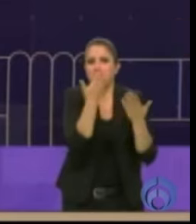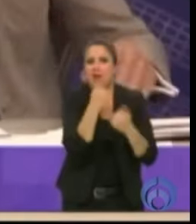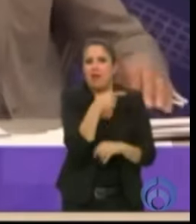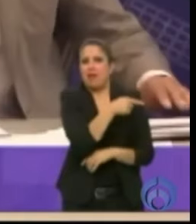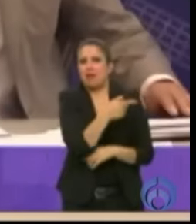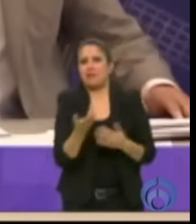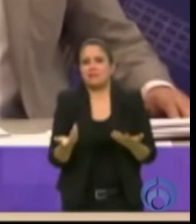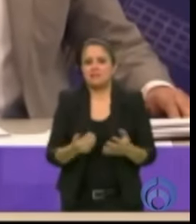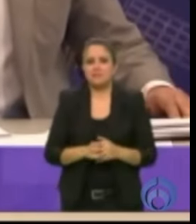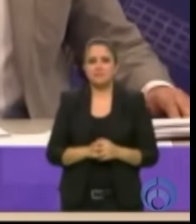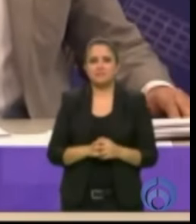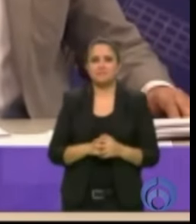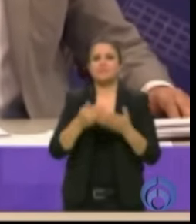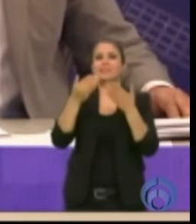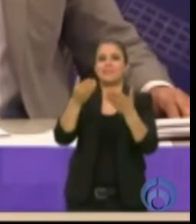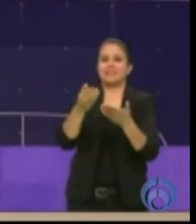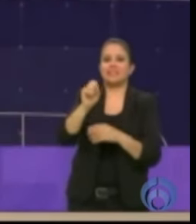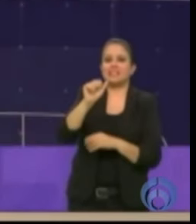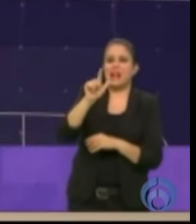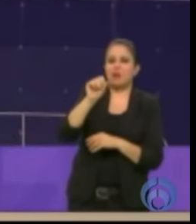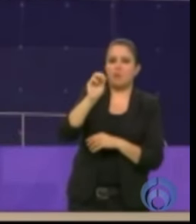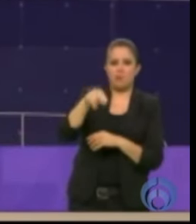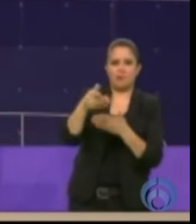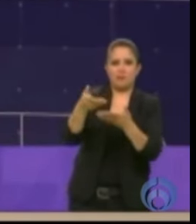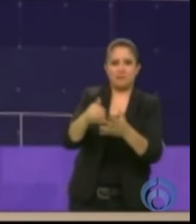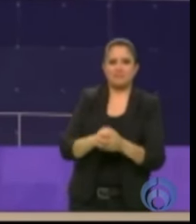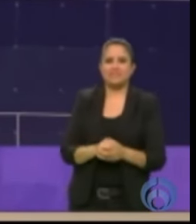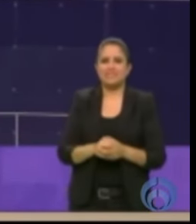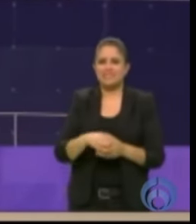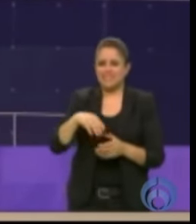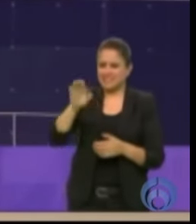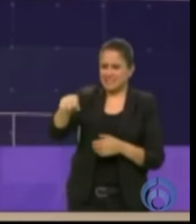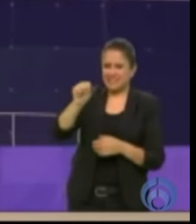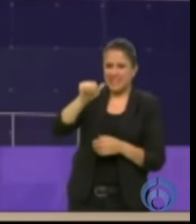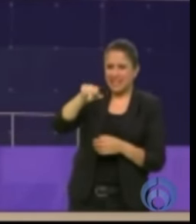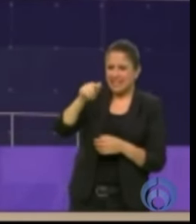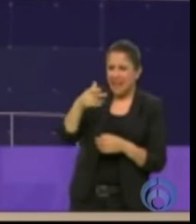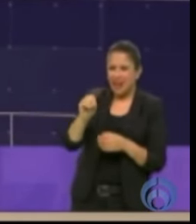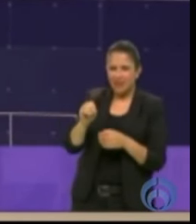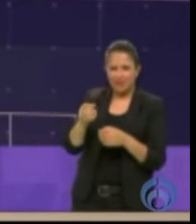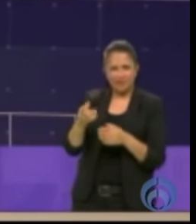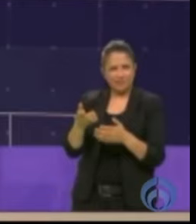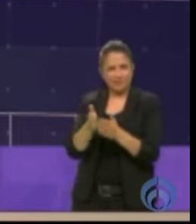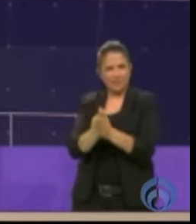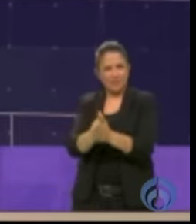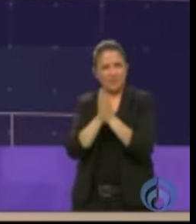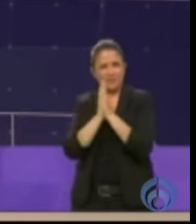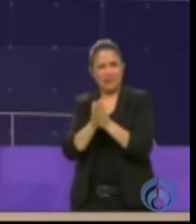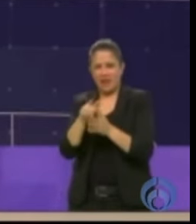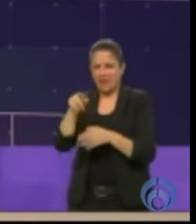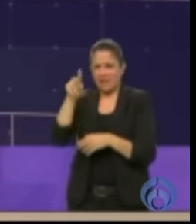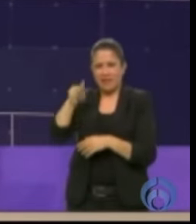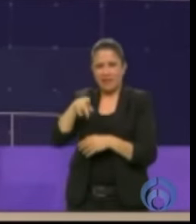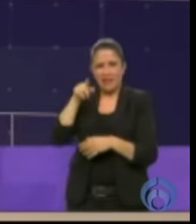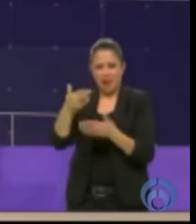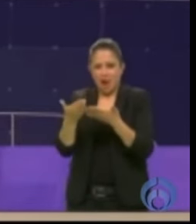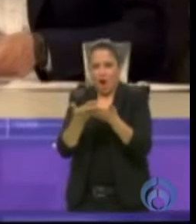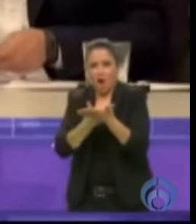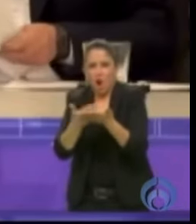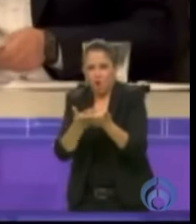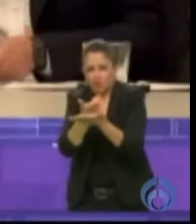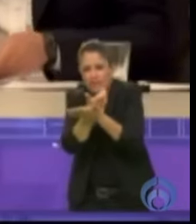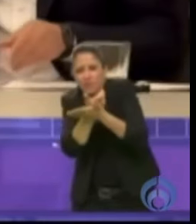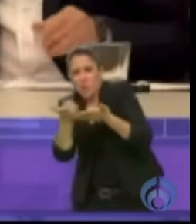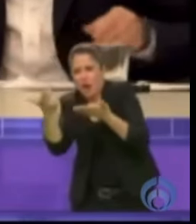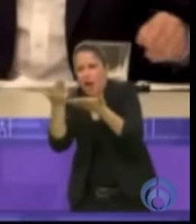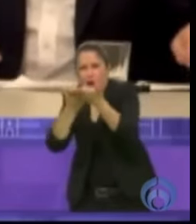creo que Chertorivsky es una buena persona, pero creo que el partido no ofrece algo positivo.